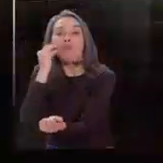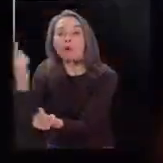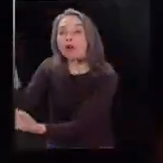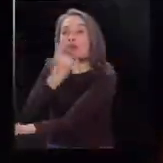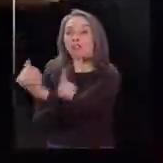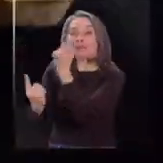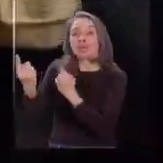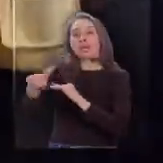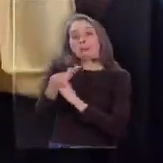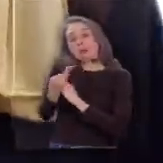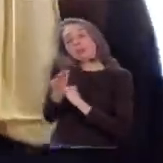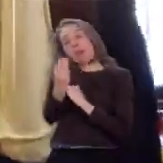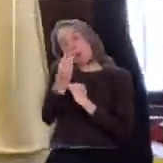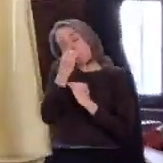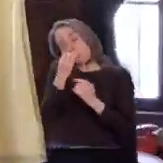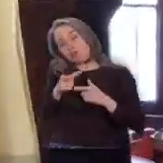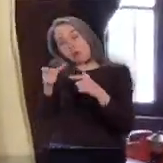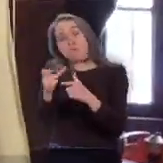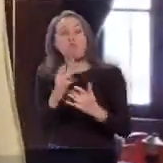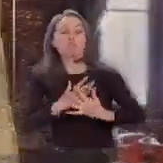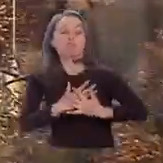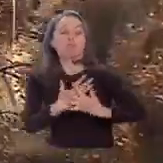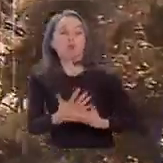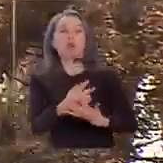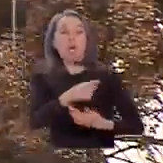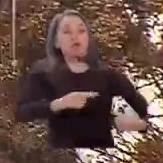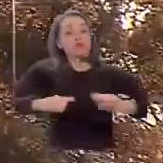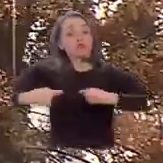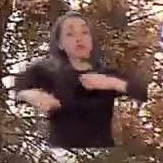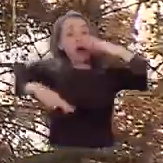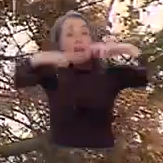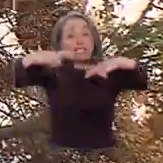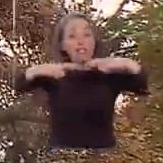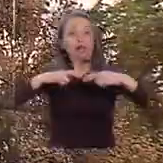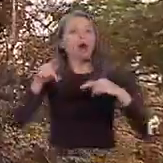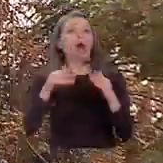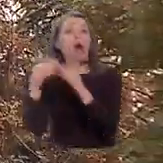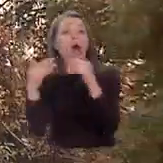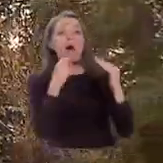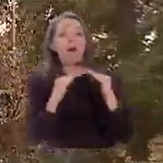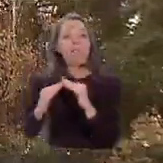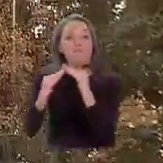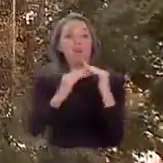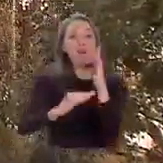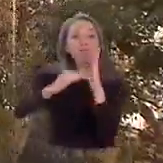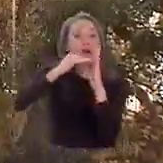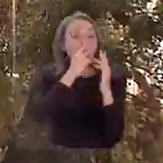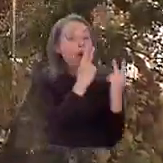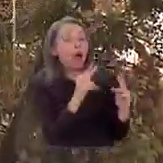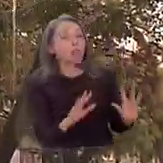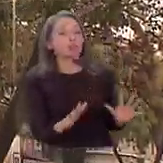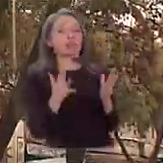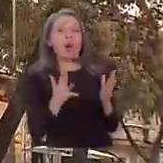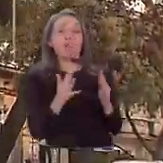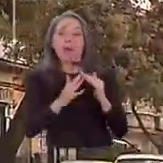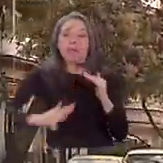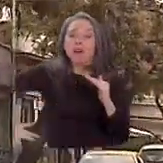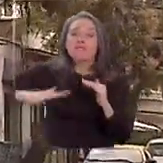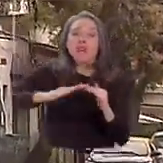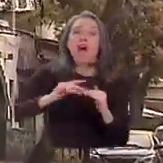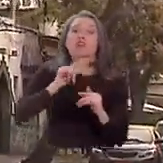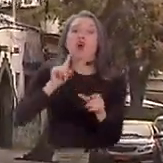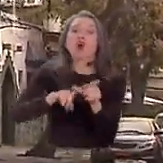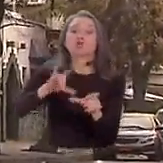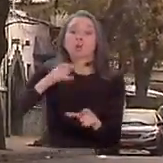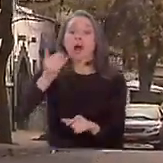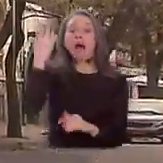pedirlo. La generosidad de estos locatarios afectados por la pandemia sorprende a los vecinos del barrio Yungay, un sector que dicen se ha ido